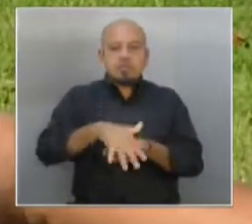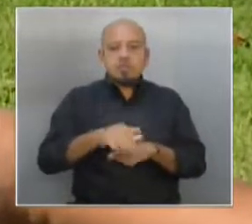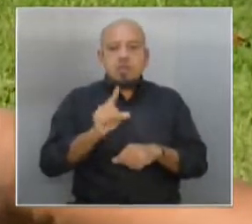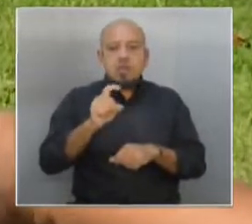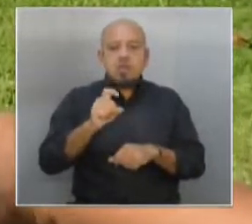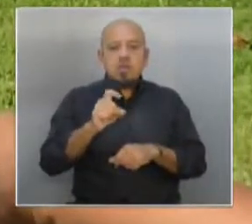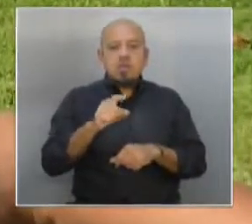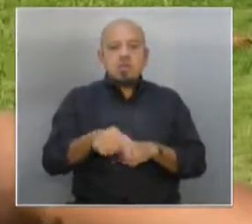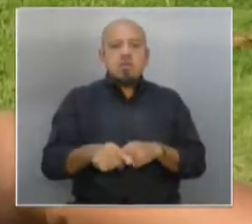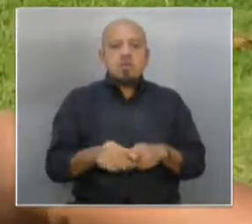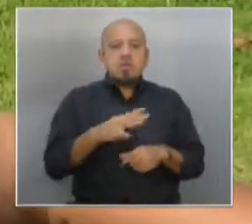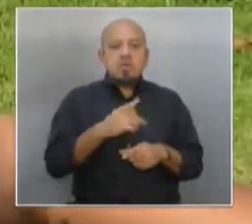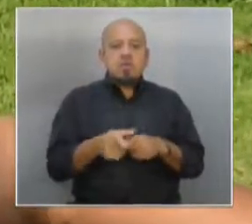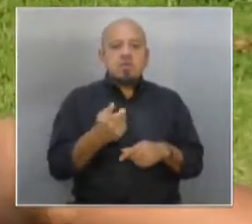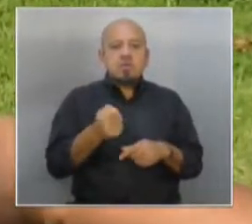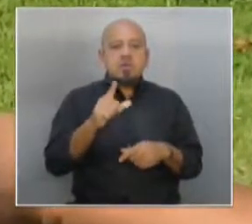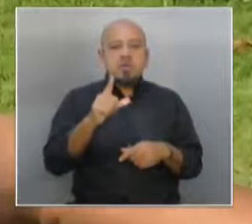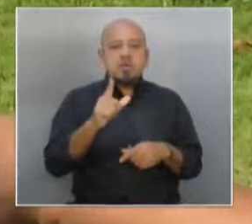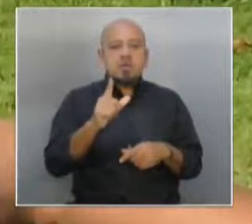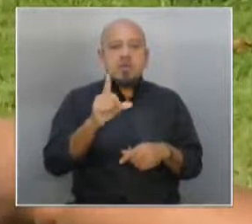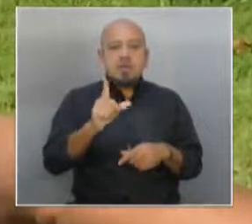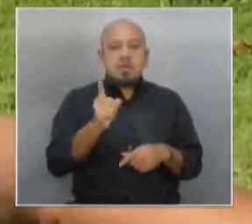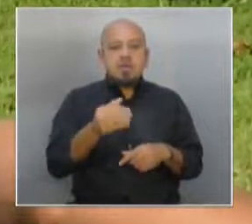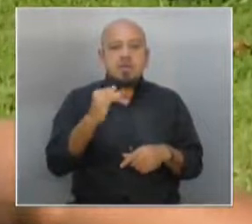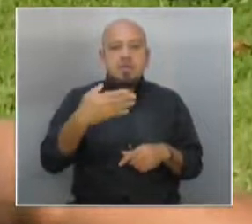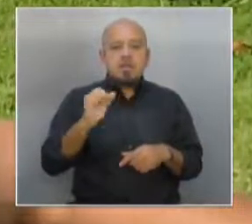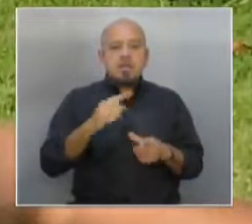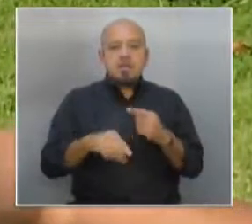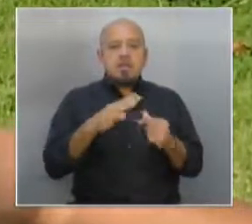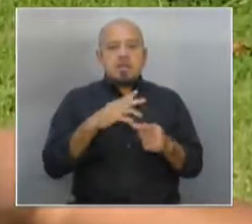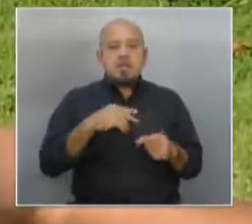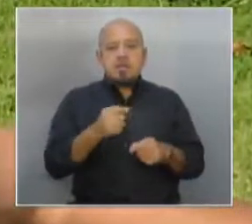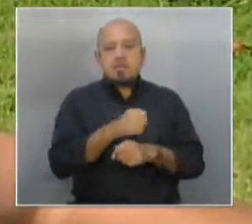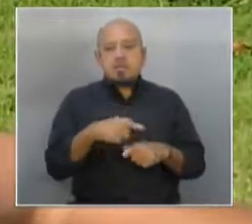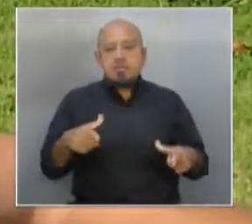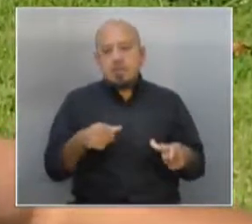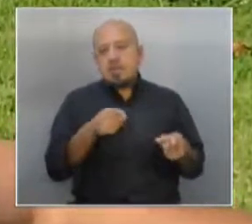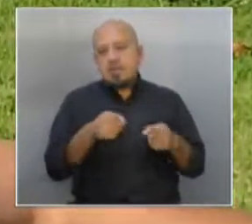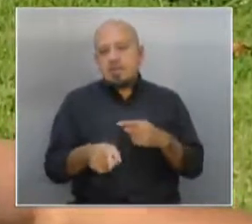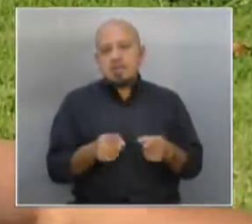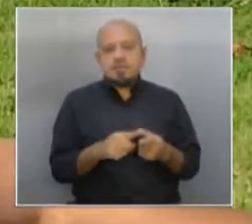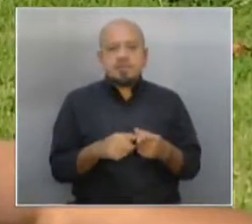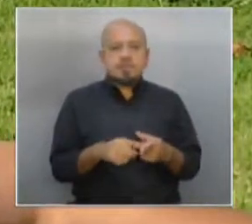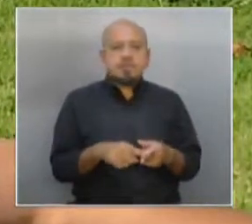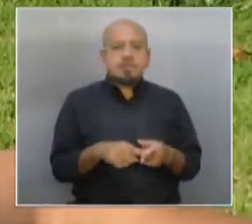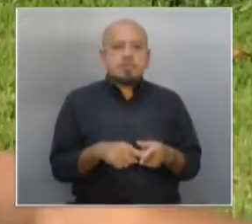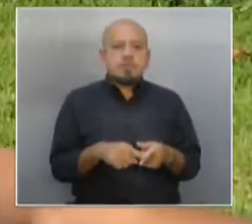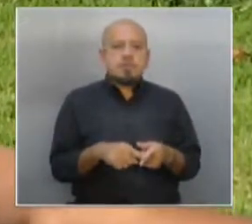Yo tengo un aljibe, pero de ahí no puedo sacar. Tengo que hacer una limpieza muy profunda. Entonces, para